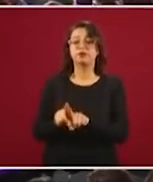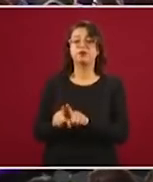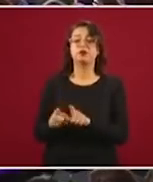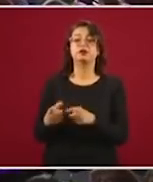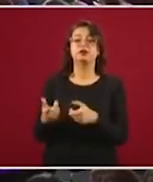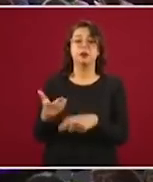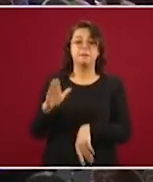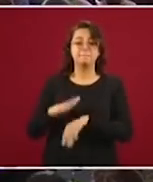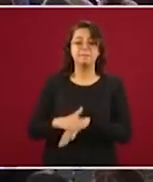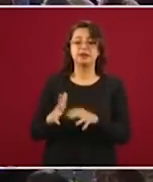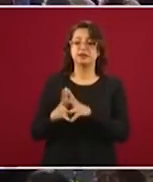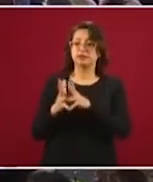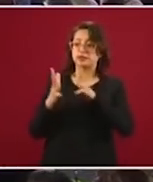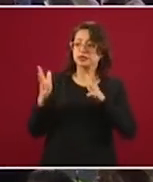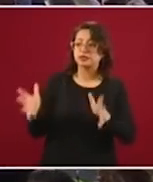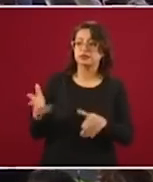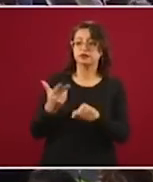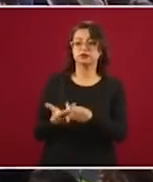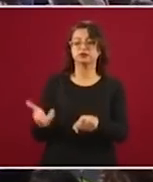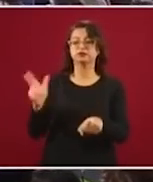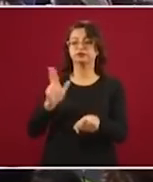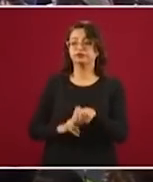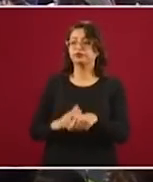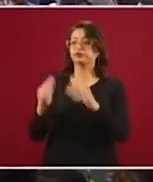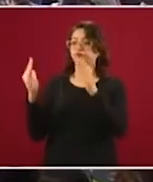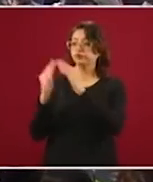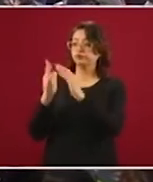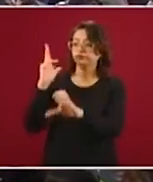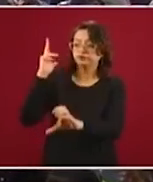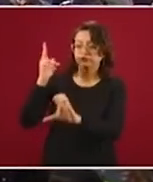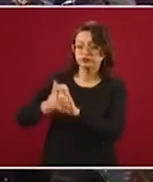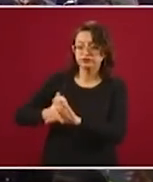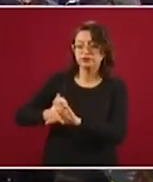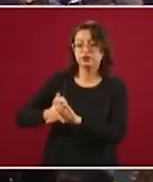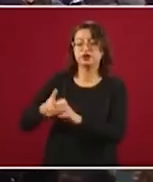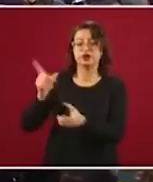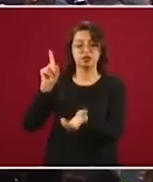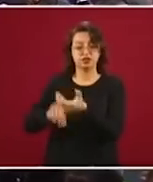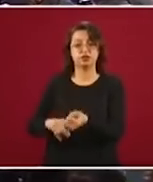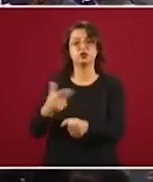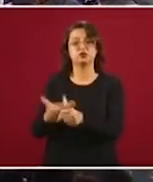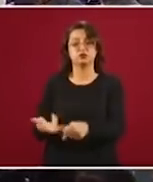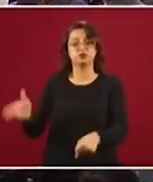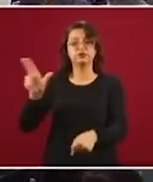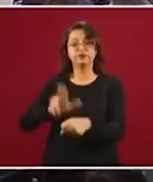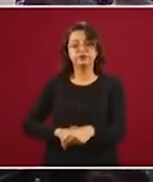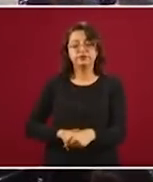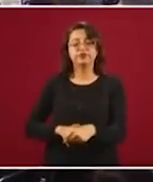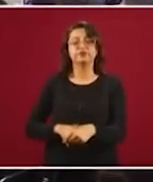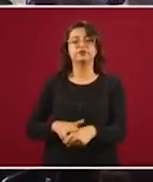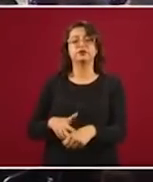amplíen los hospitales rurales, que hay albergues en los hospitales.